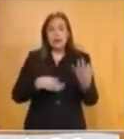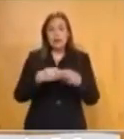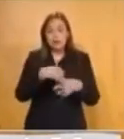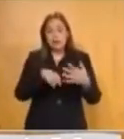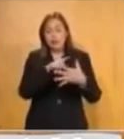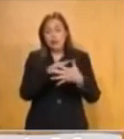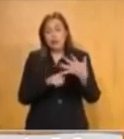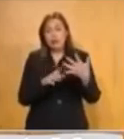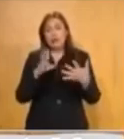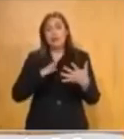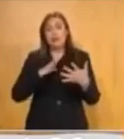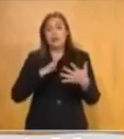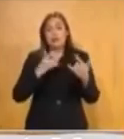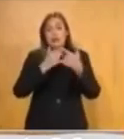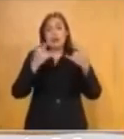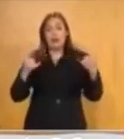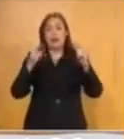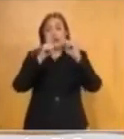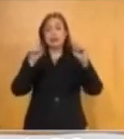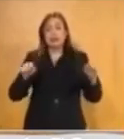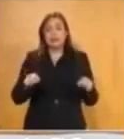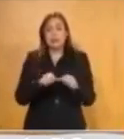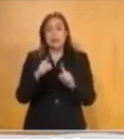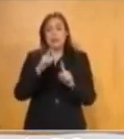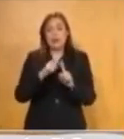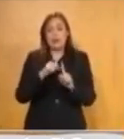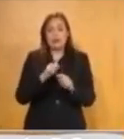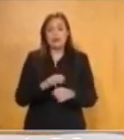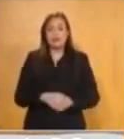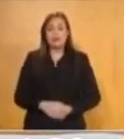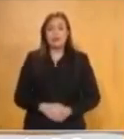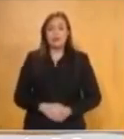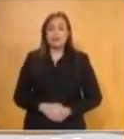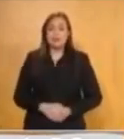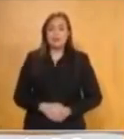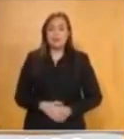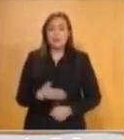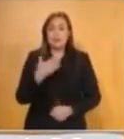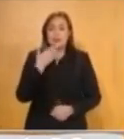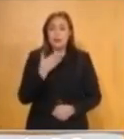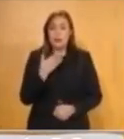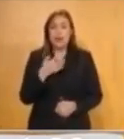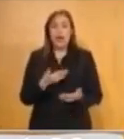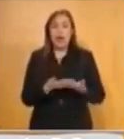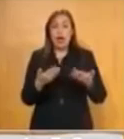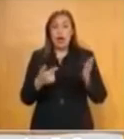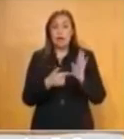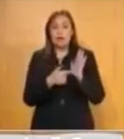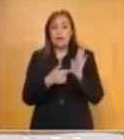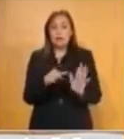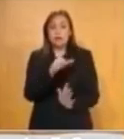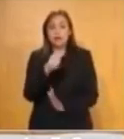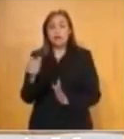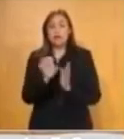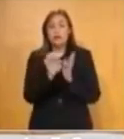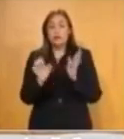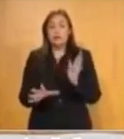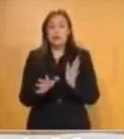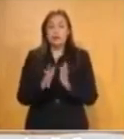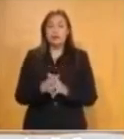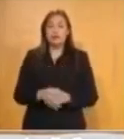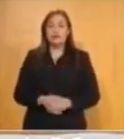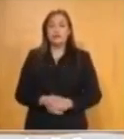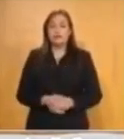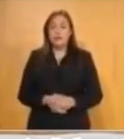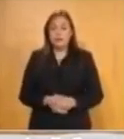de la historieta o del cómic. Okay, pay attention in this other example. I have in the screen another